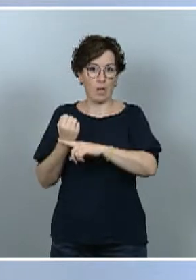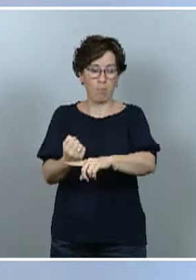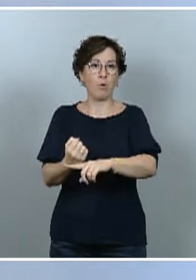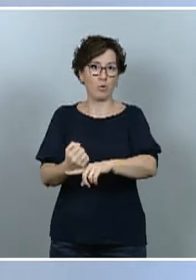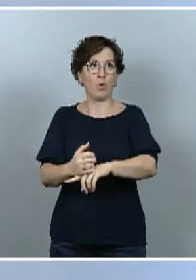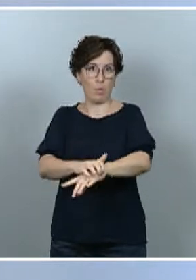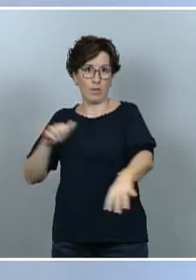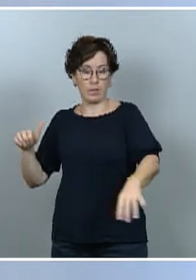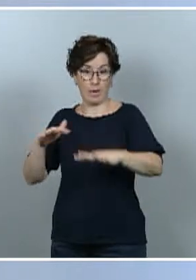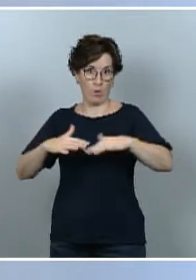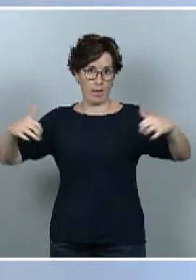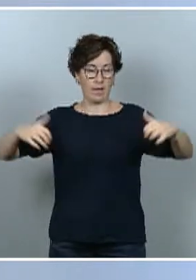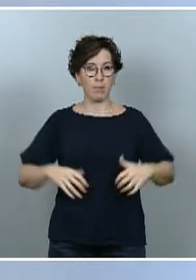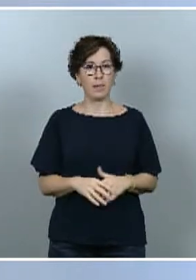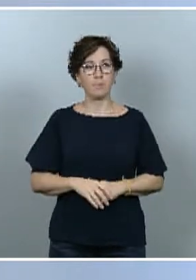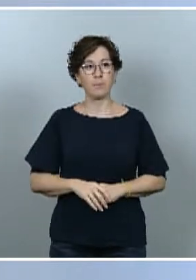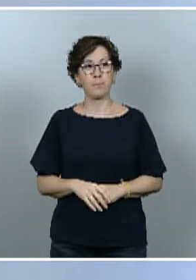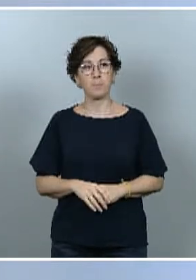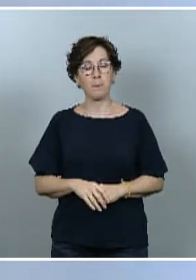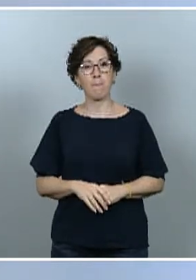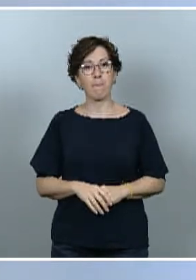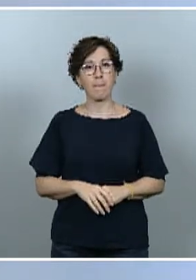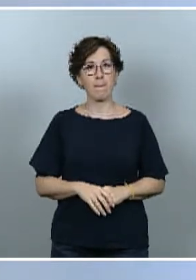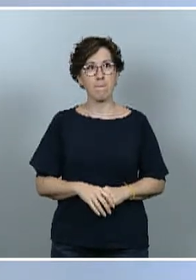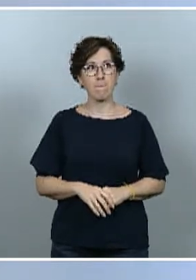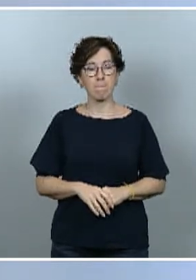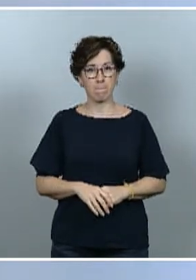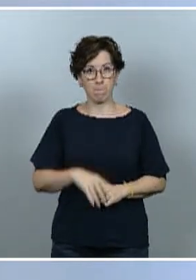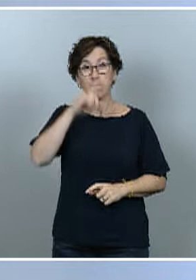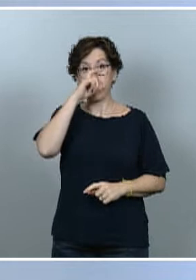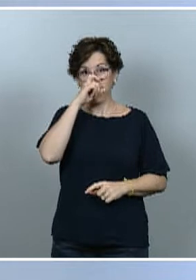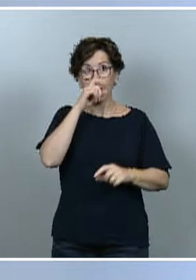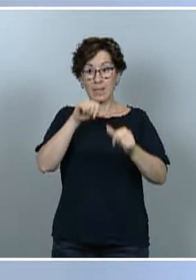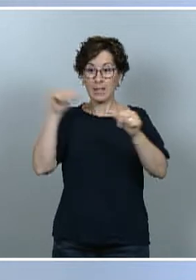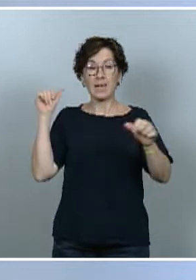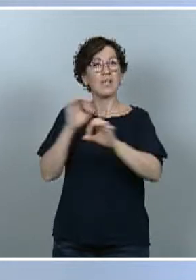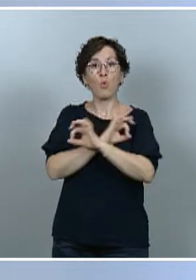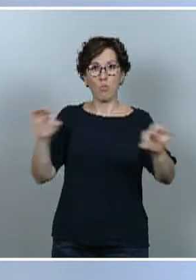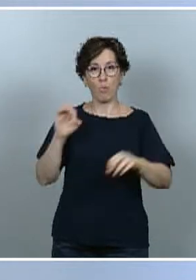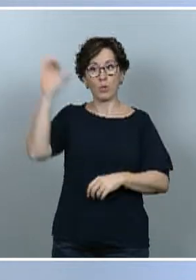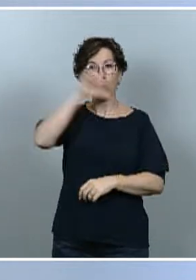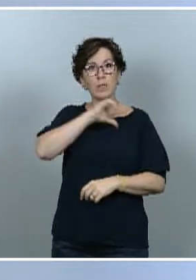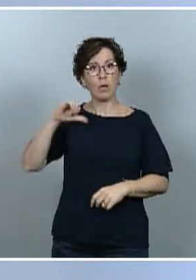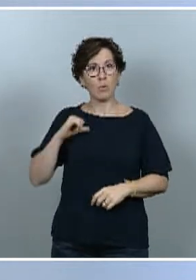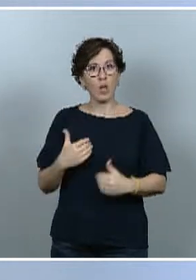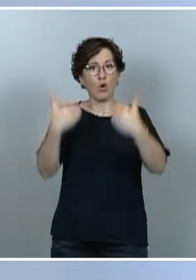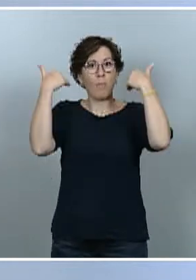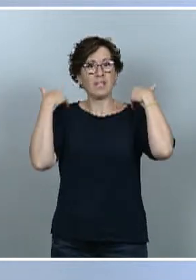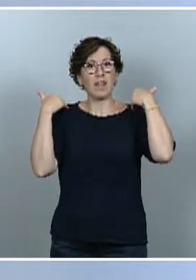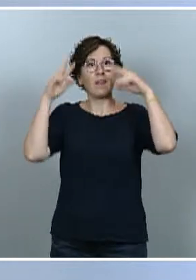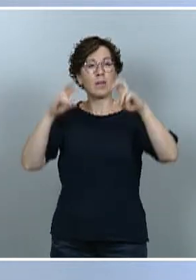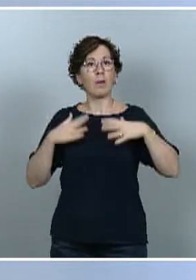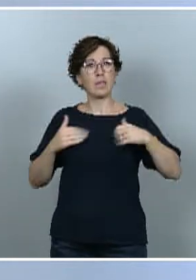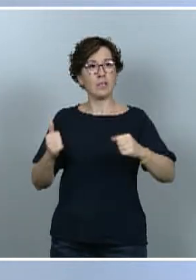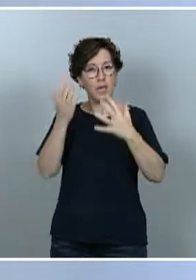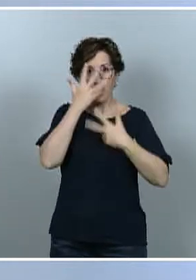Cámara. He de recordar en este contexto también que en ningún momento las comunidades autónomas han perdido sus competencias en materia de asistencia sanitaria. Finalmente,